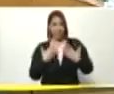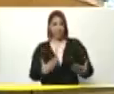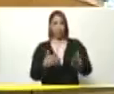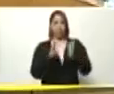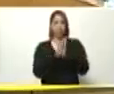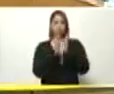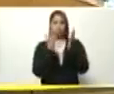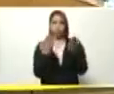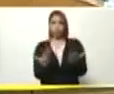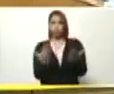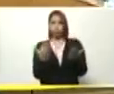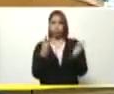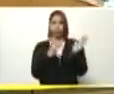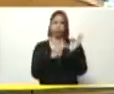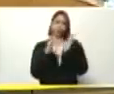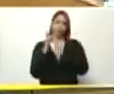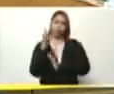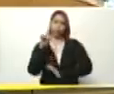cristiana.